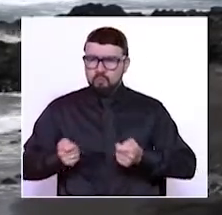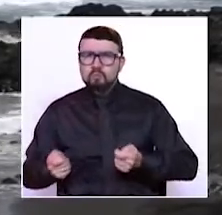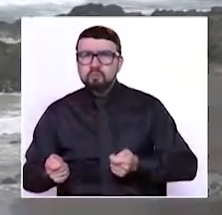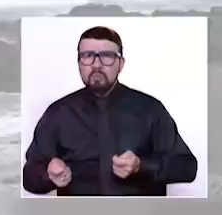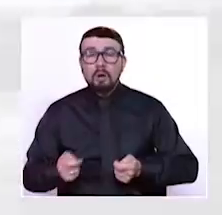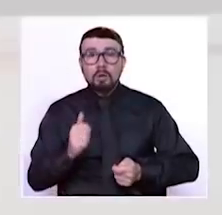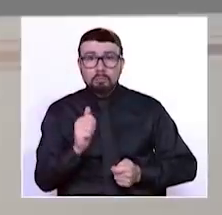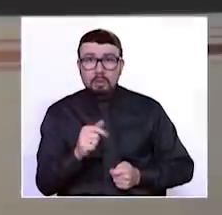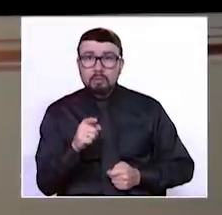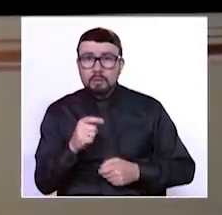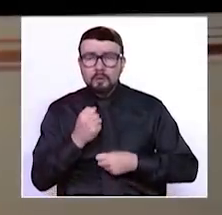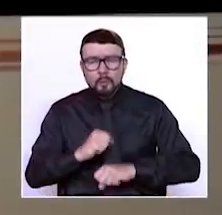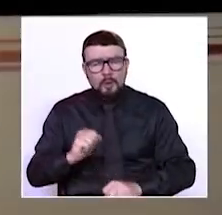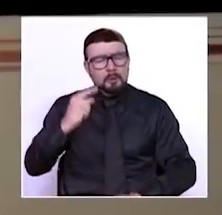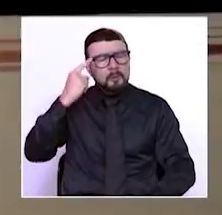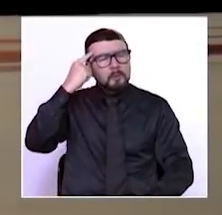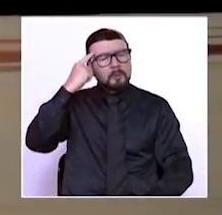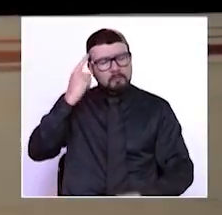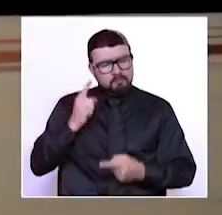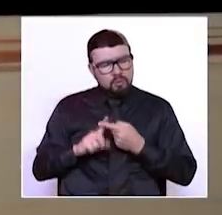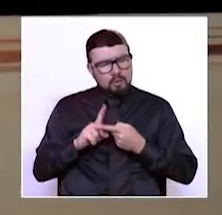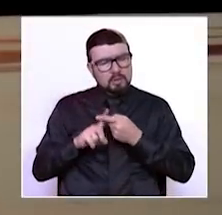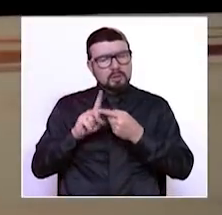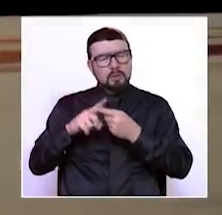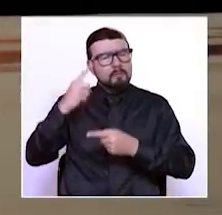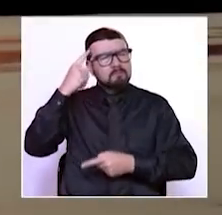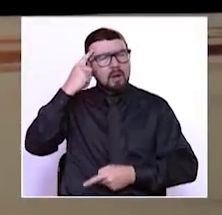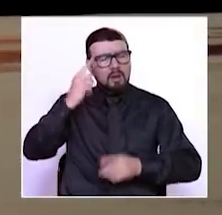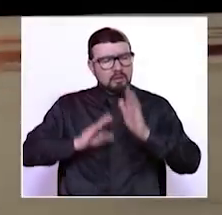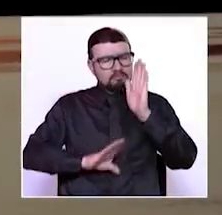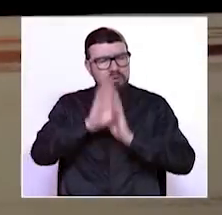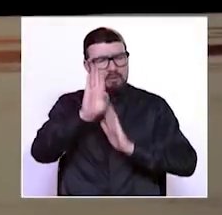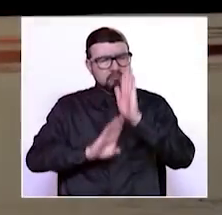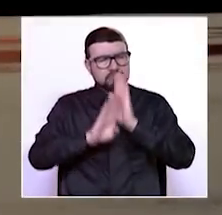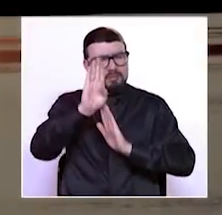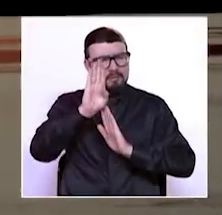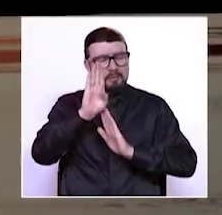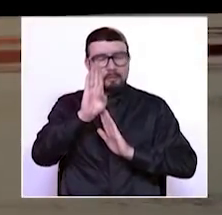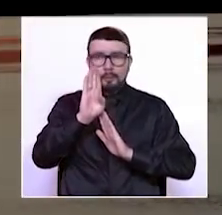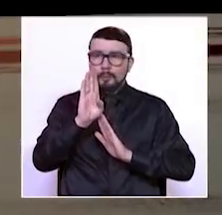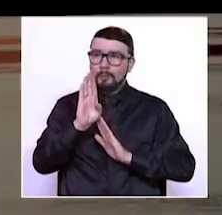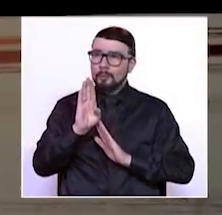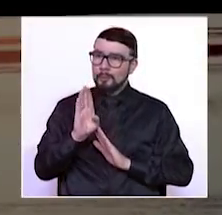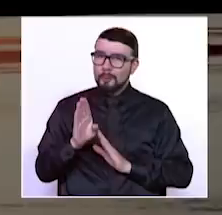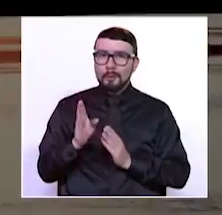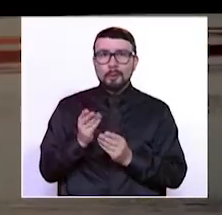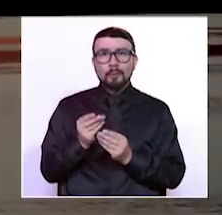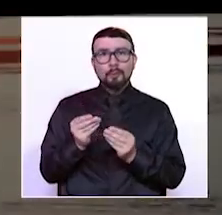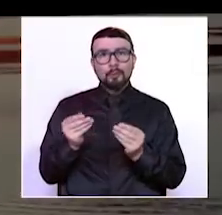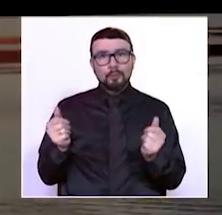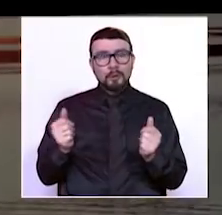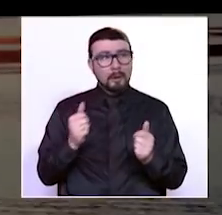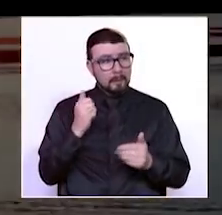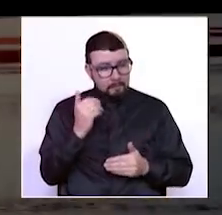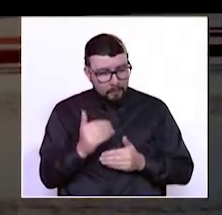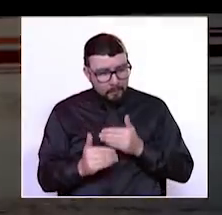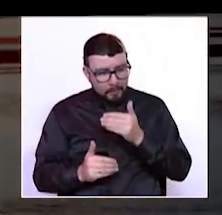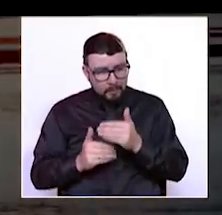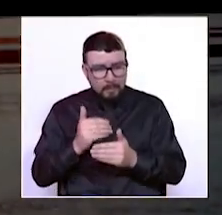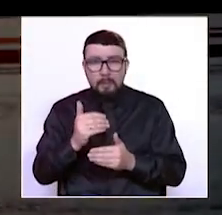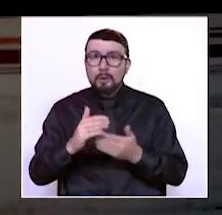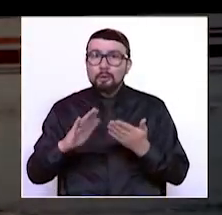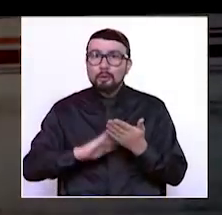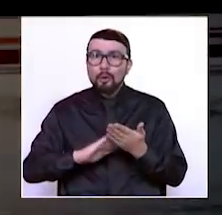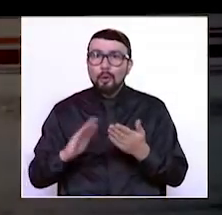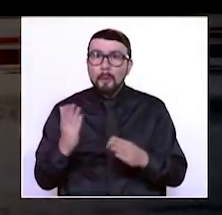esfuerzo de pensar positivamente, pensar lo mejor en el éxito. Después observa cómo ocurre paso a paso la solución de dicho